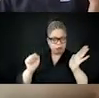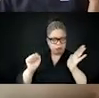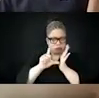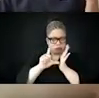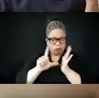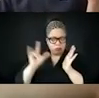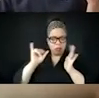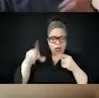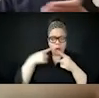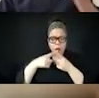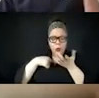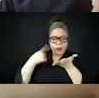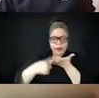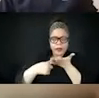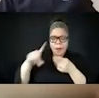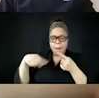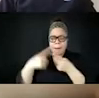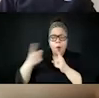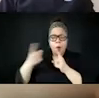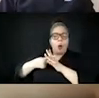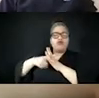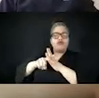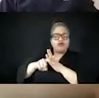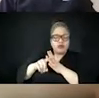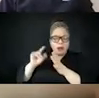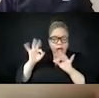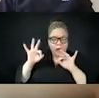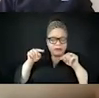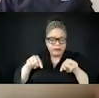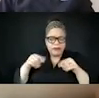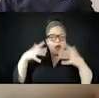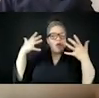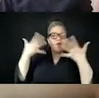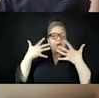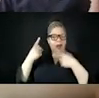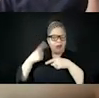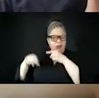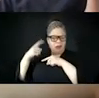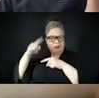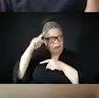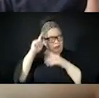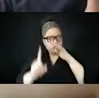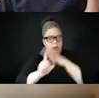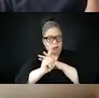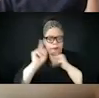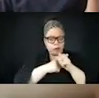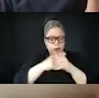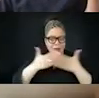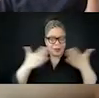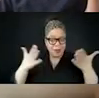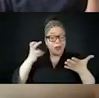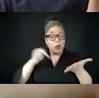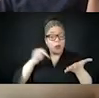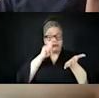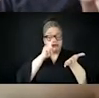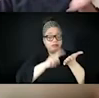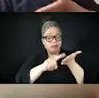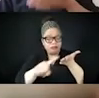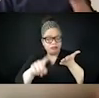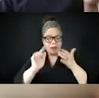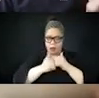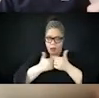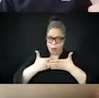viene a mi mente cuando estoy haciendo esta investigación fue como crean este